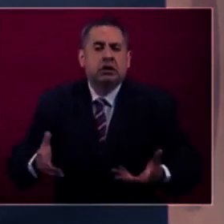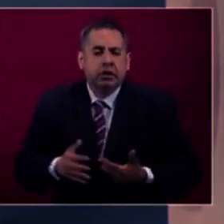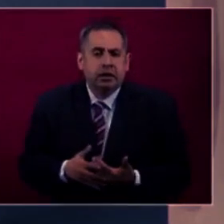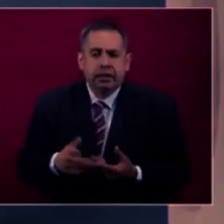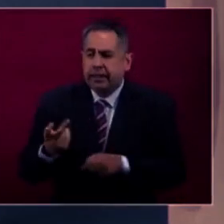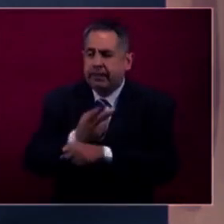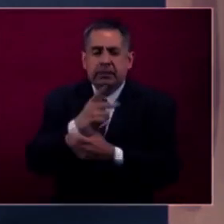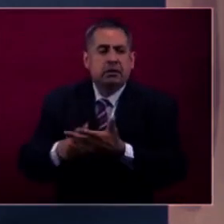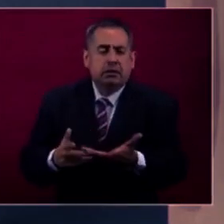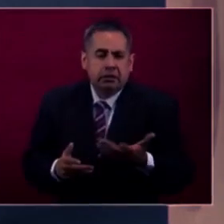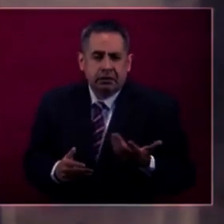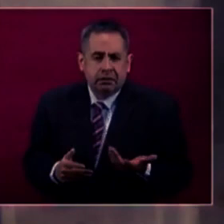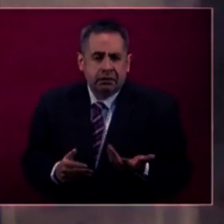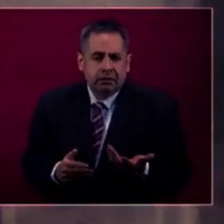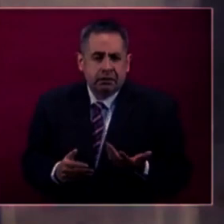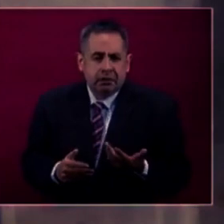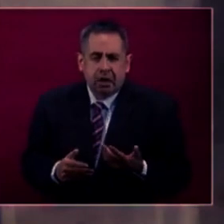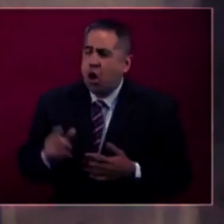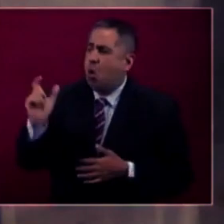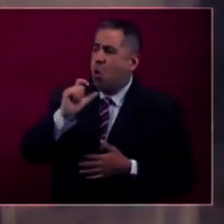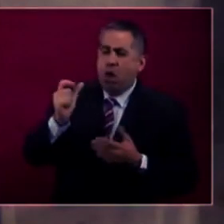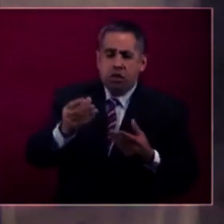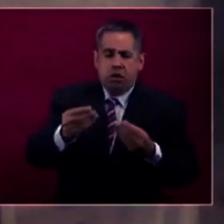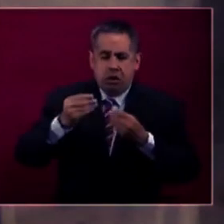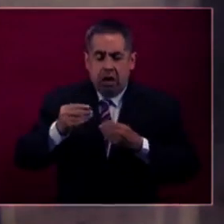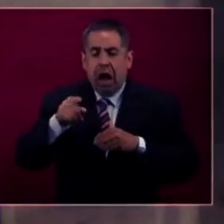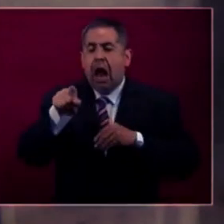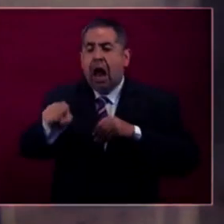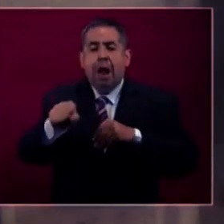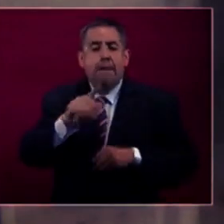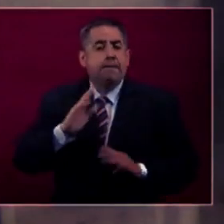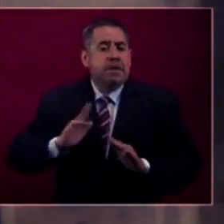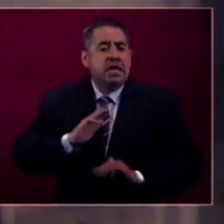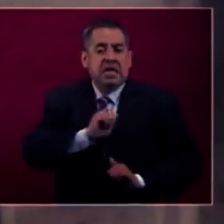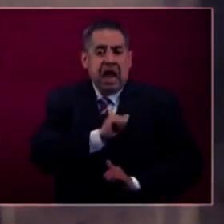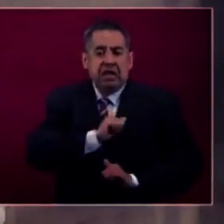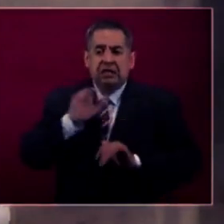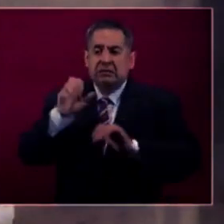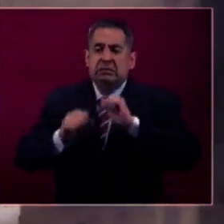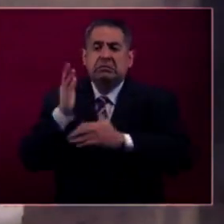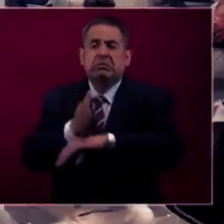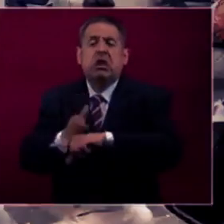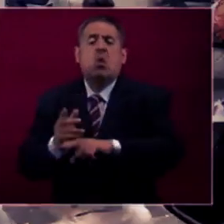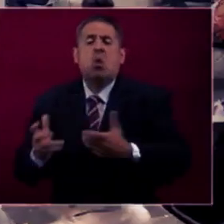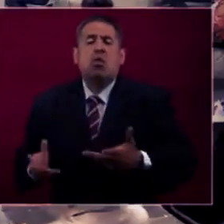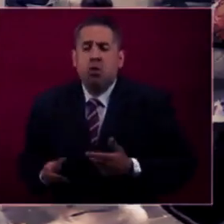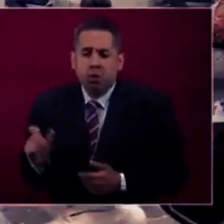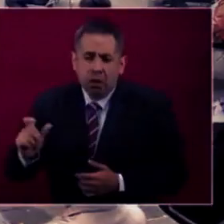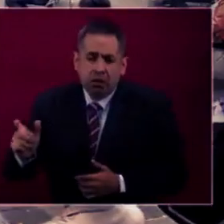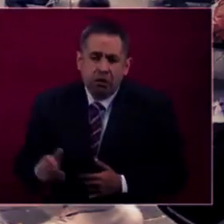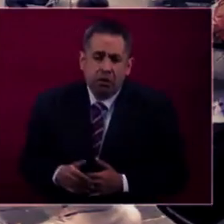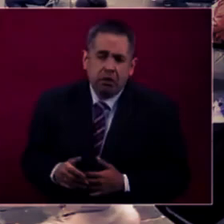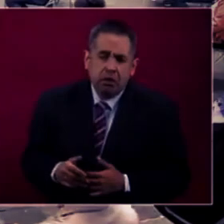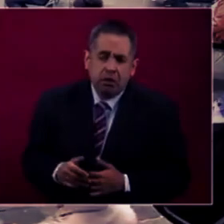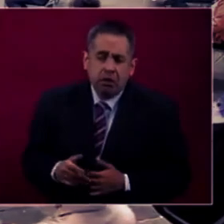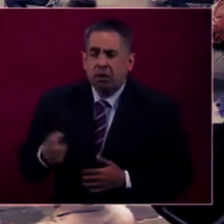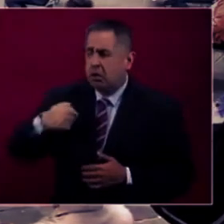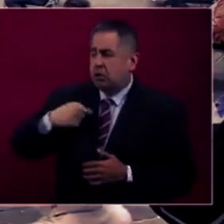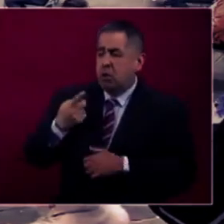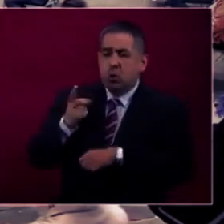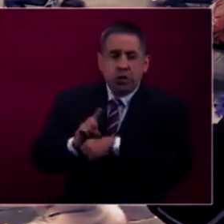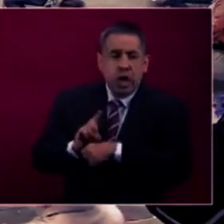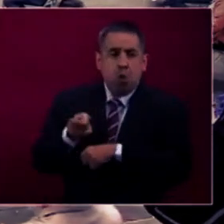¿Dónde quedaron? ¿Y cuándo les van a llegar a los militares, señor? Para nosotros cada día que pasa, pues ahora sí